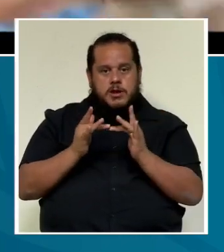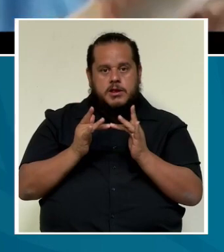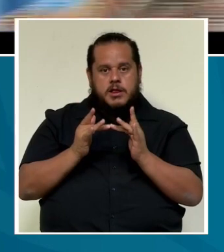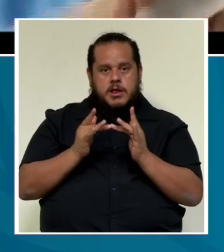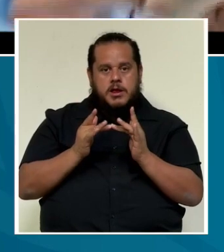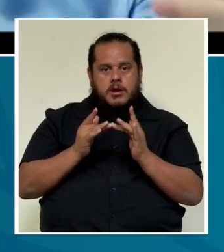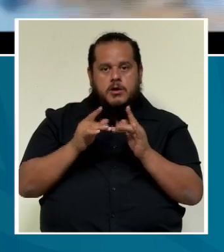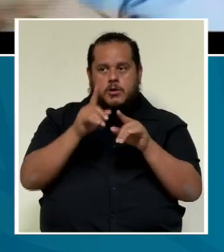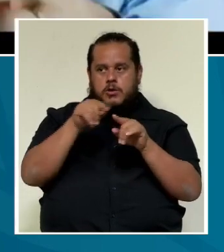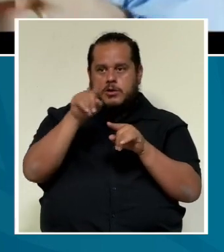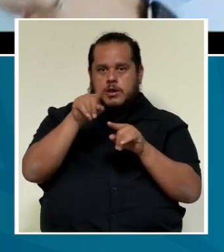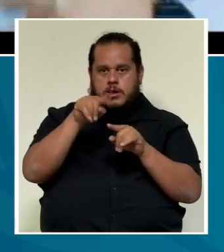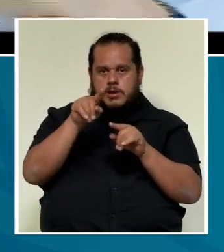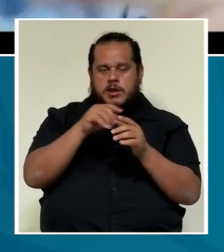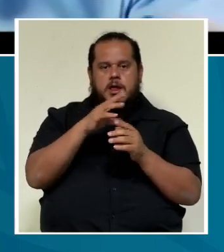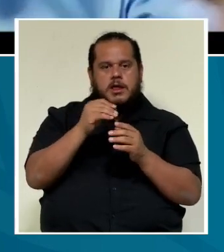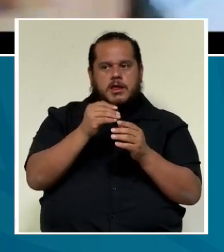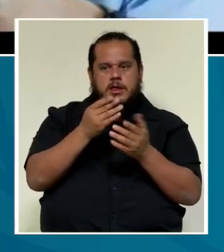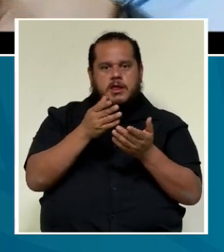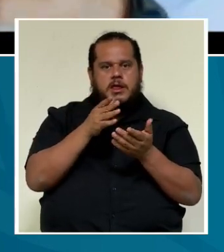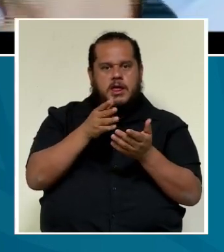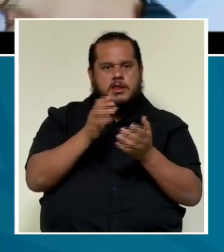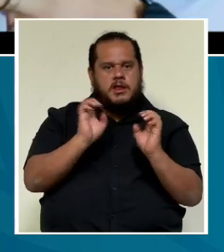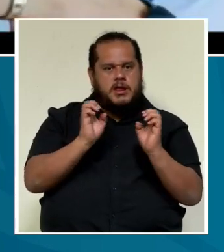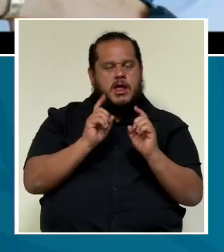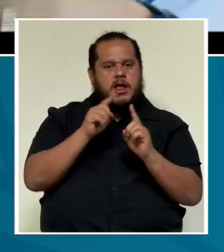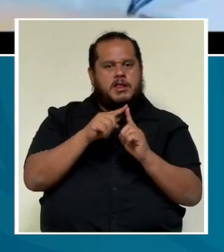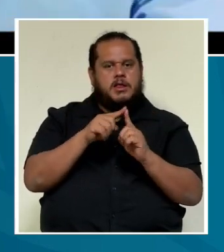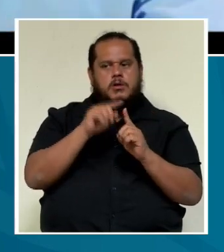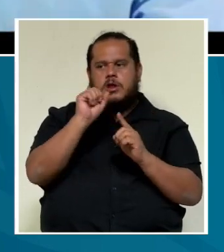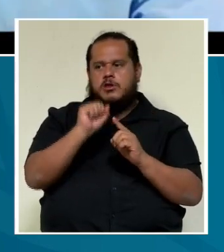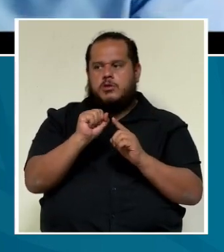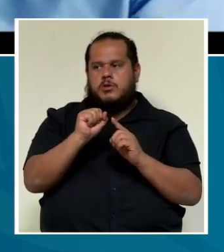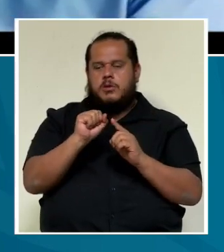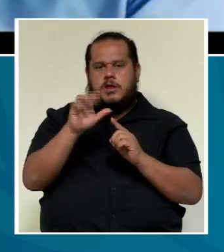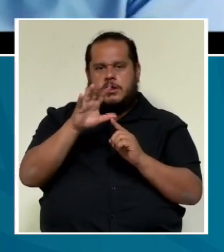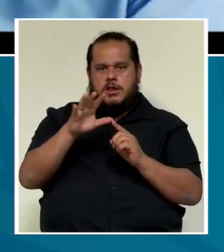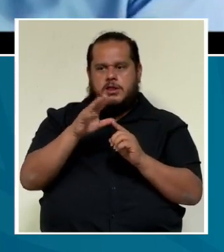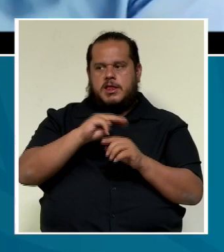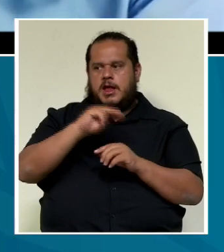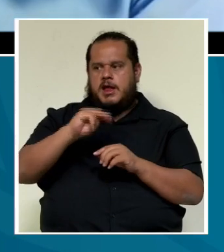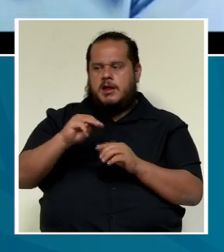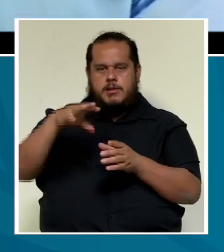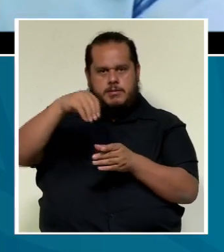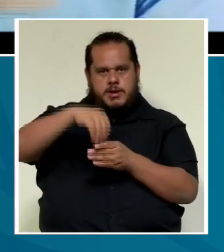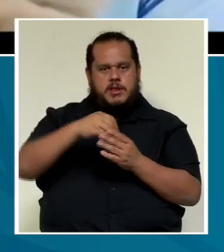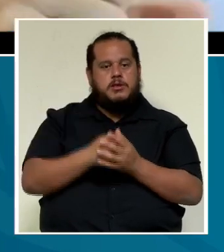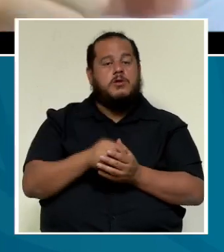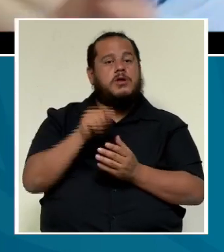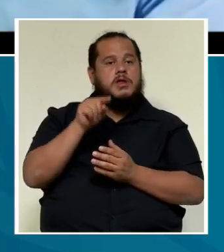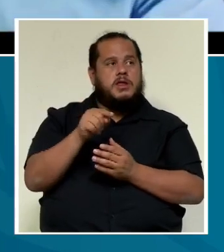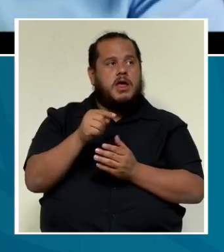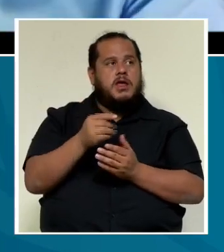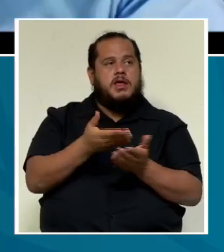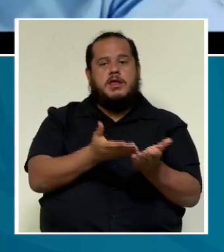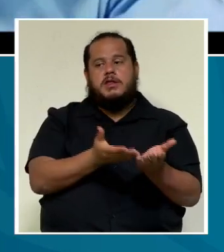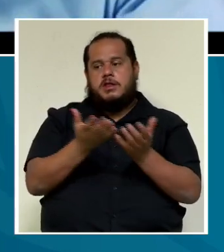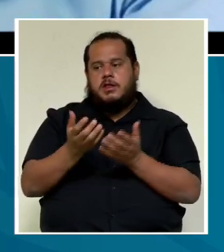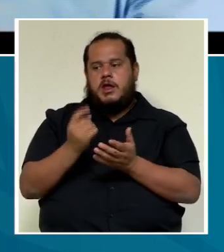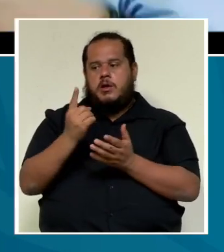los aerogeneradores entre sí y se lleva esa energía hasta una subestación que va a estar mar adentro también. Y de ahí se trae uno o